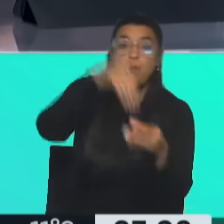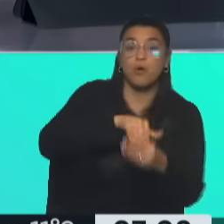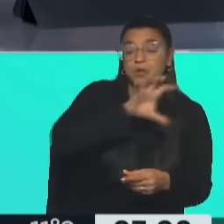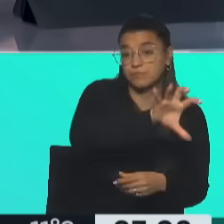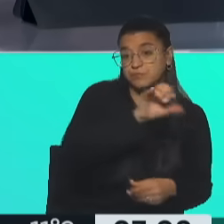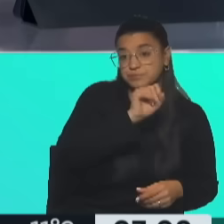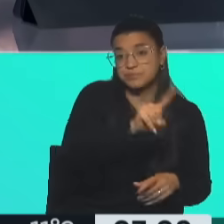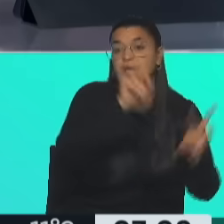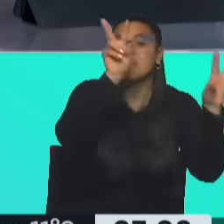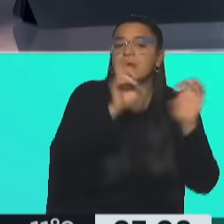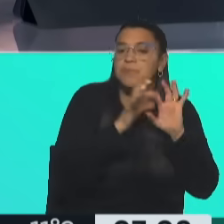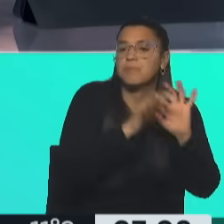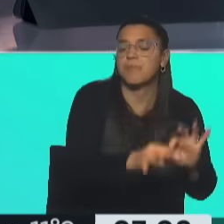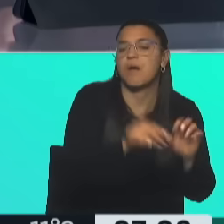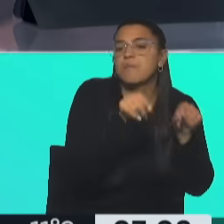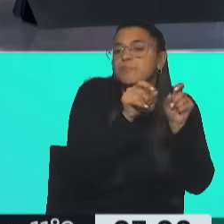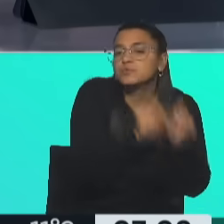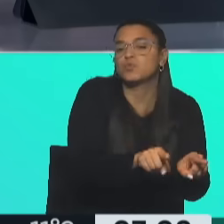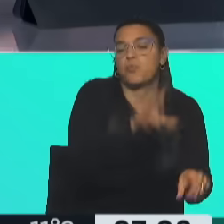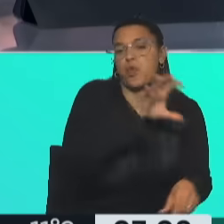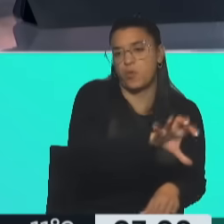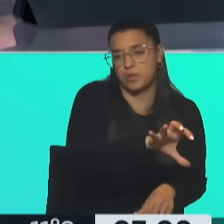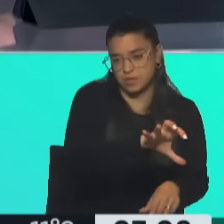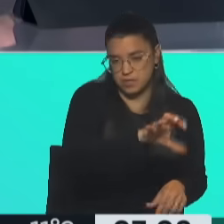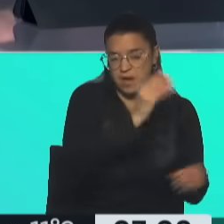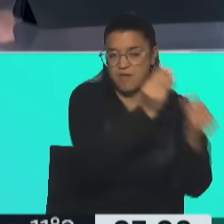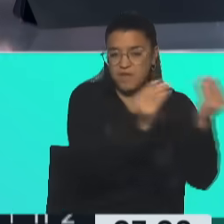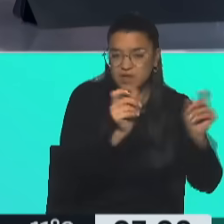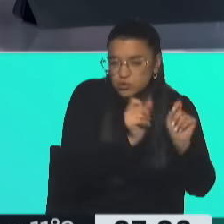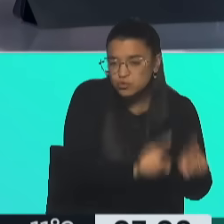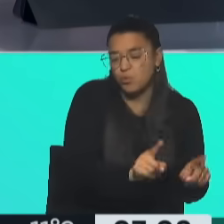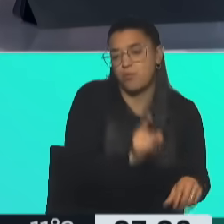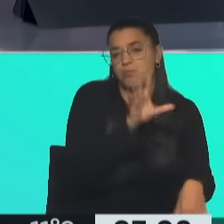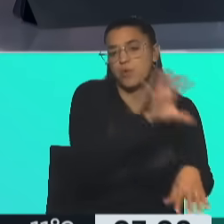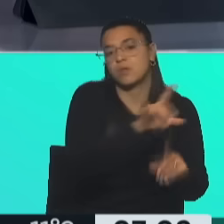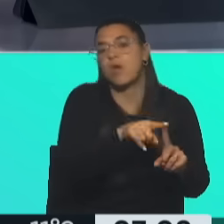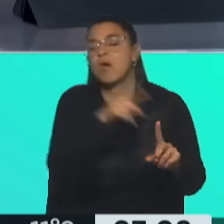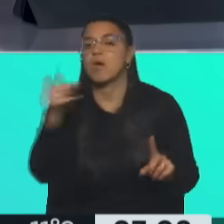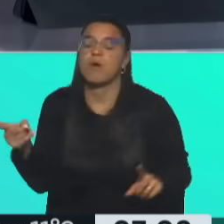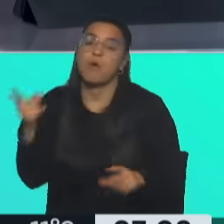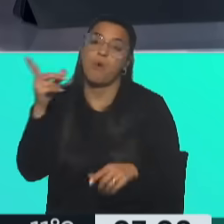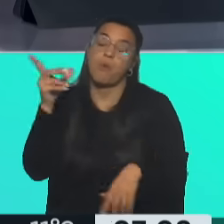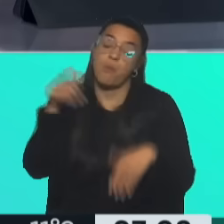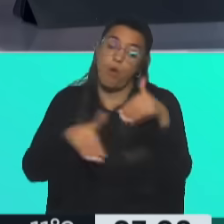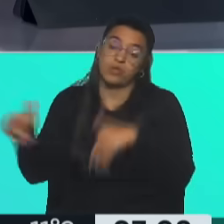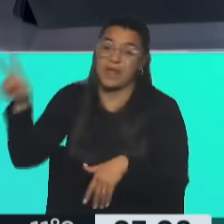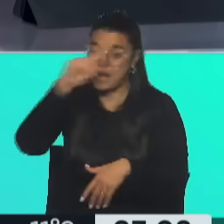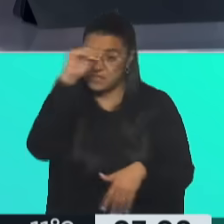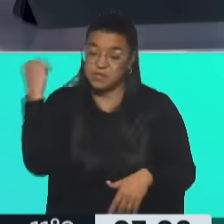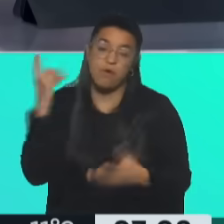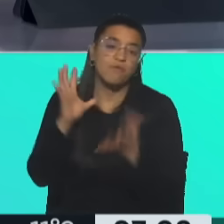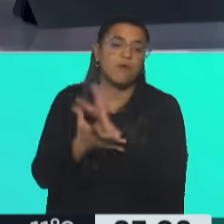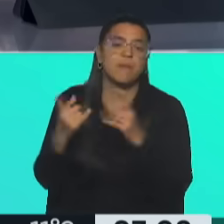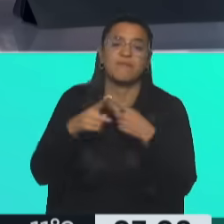vota temas vinculados con su provincia y referentes de sus provincias y cuando vota a nivel nacional tiene otra